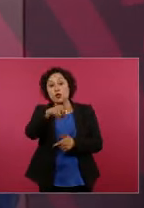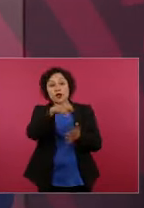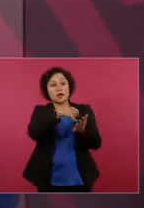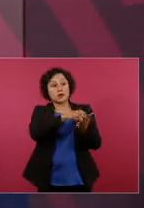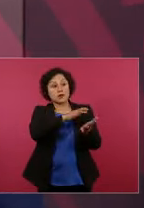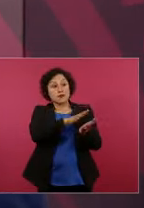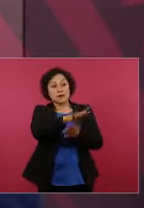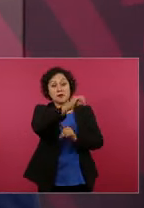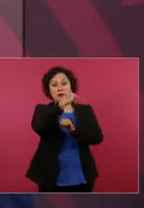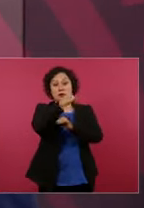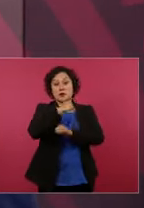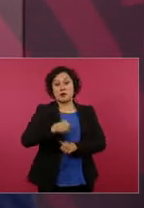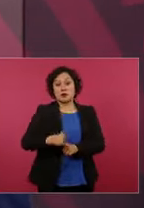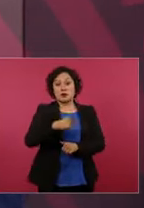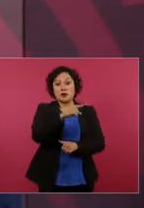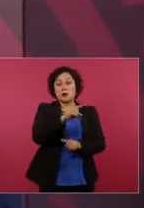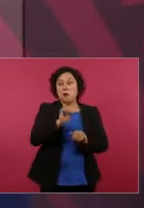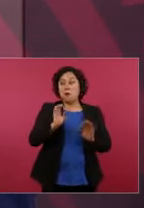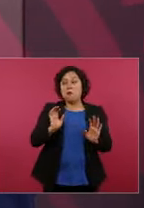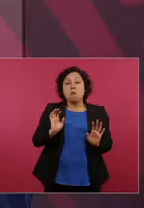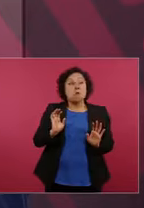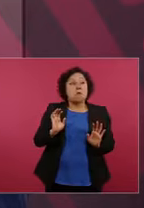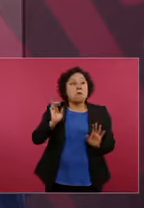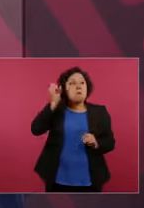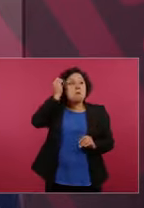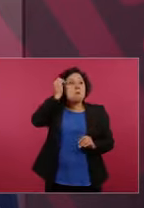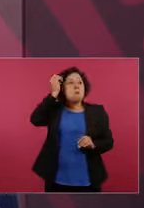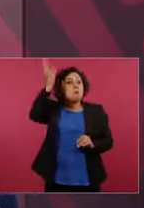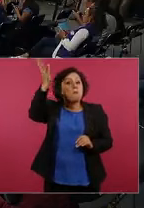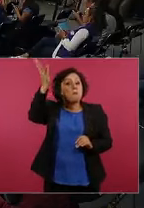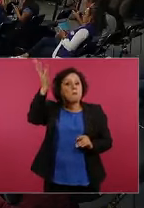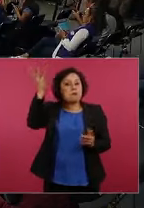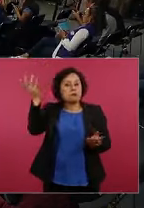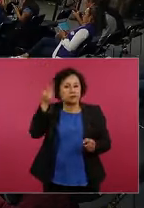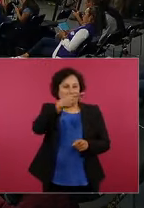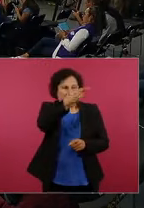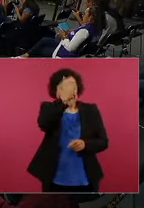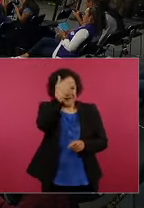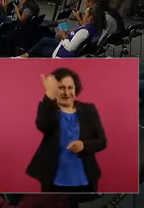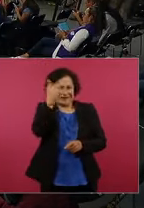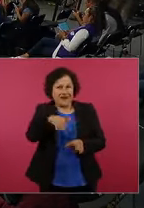que recibieron información de Assange. De Assange.